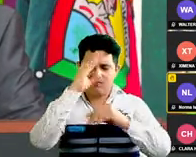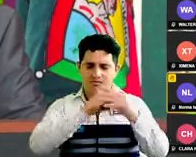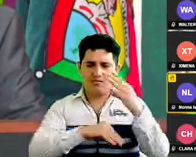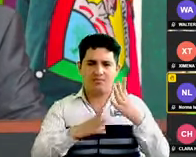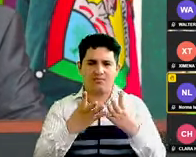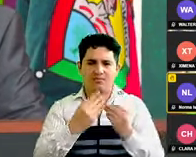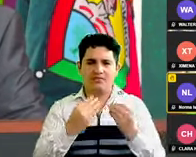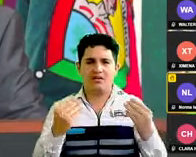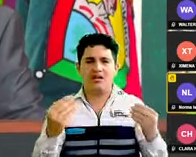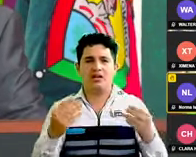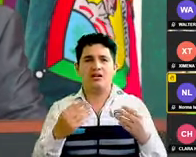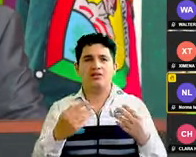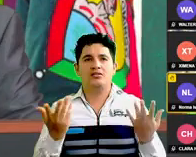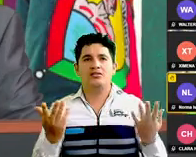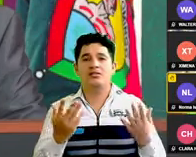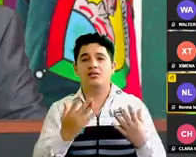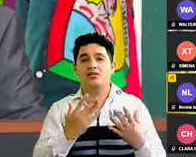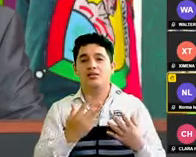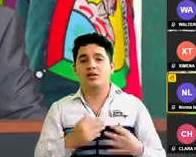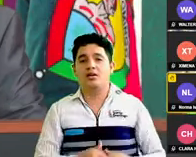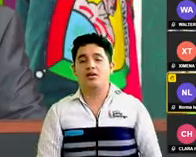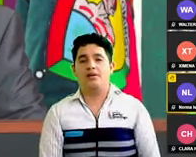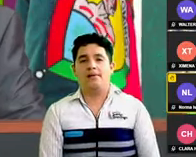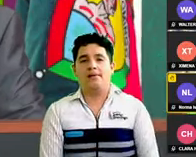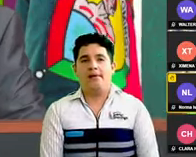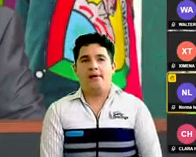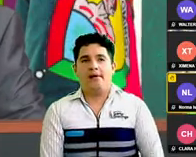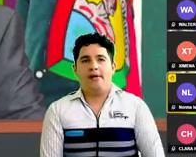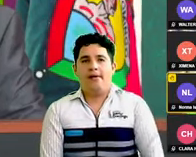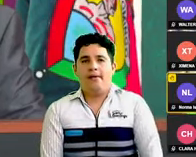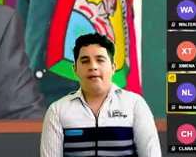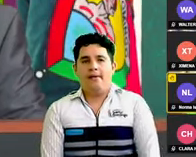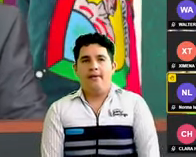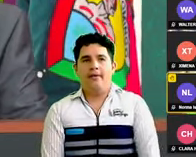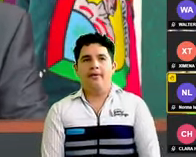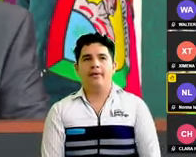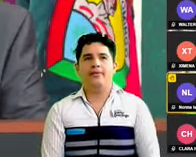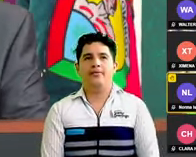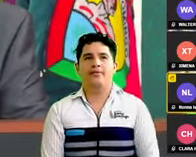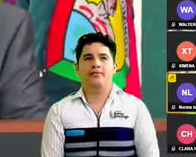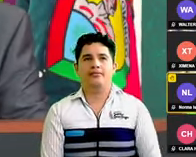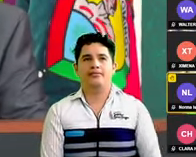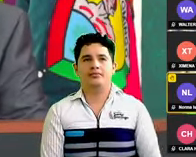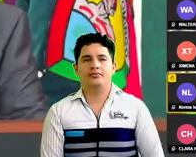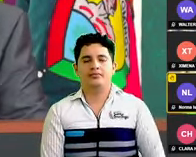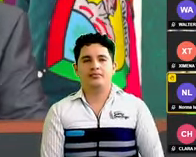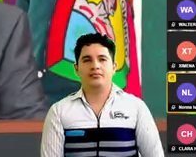el conocimiento para poder viabilizar las acciones luego en territorio.